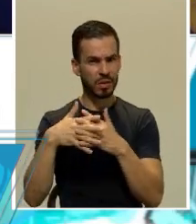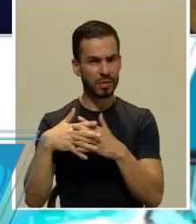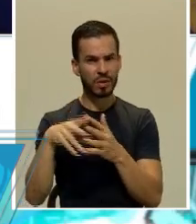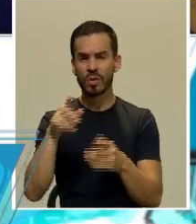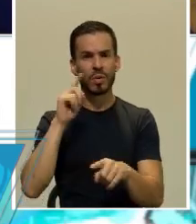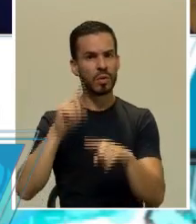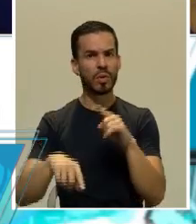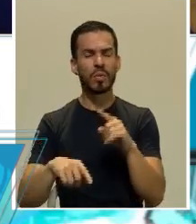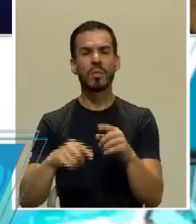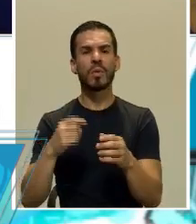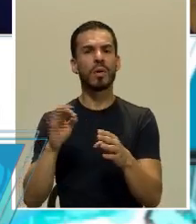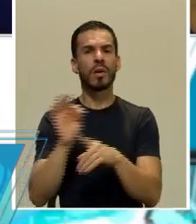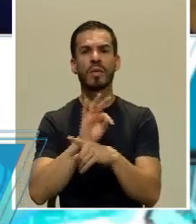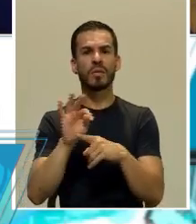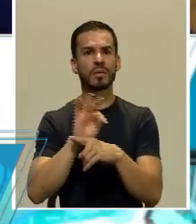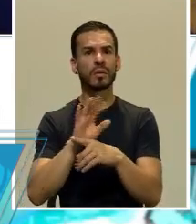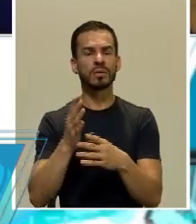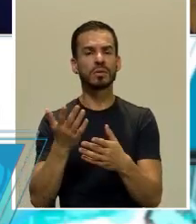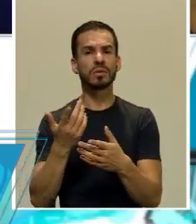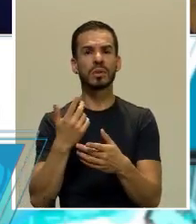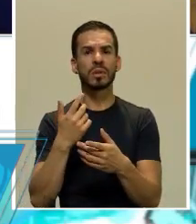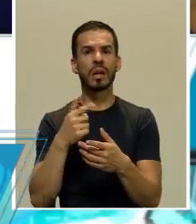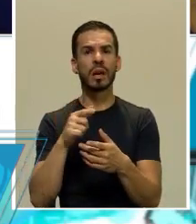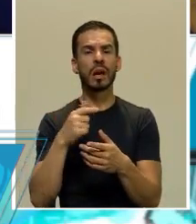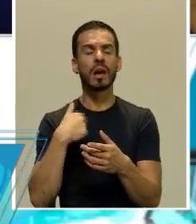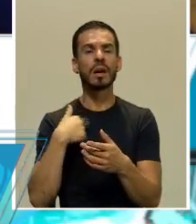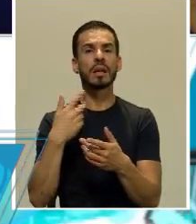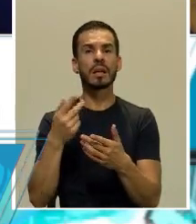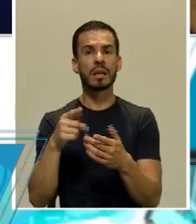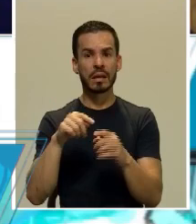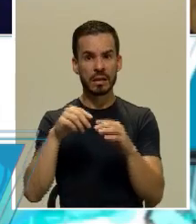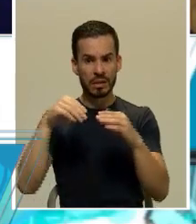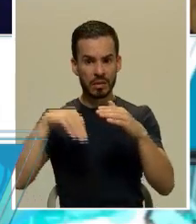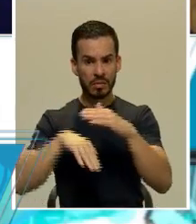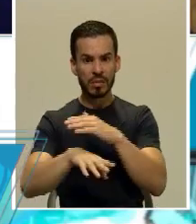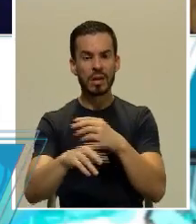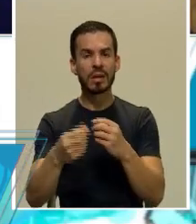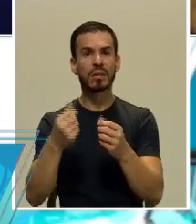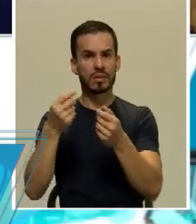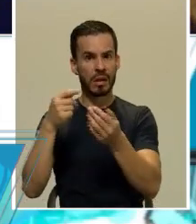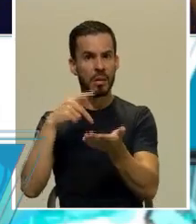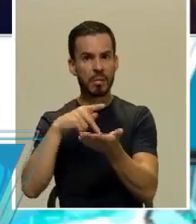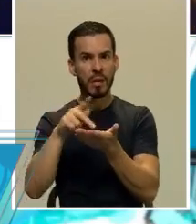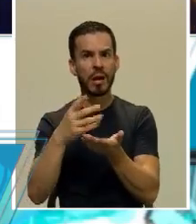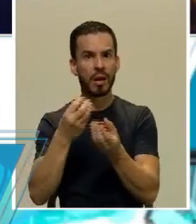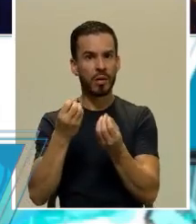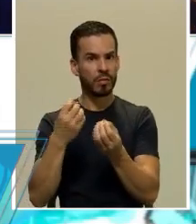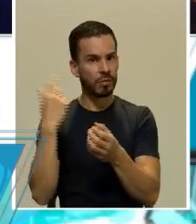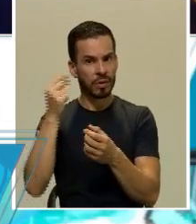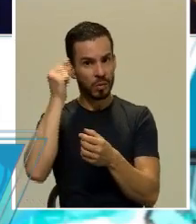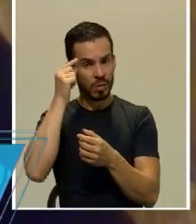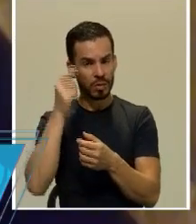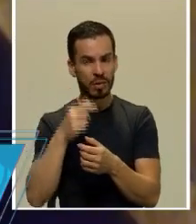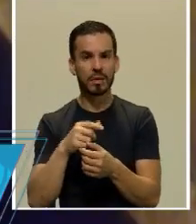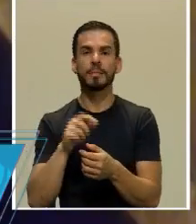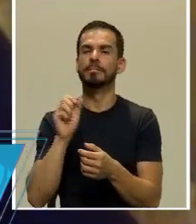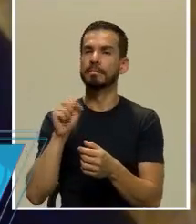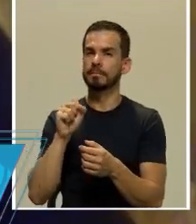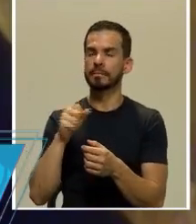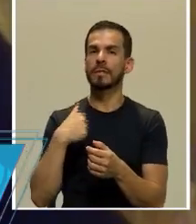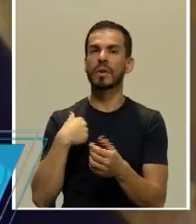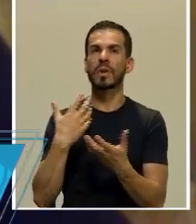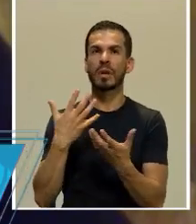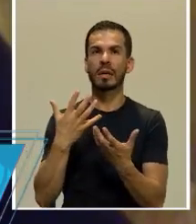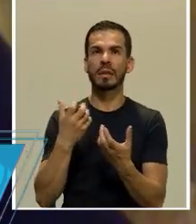podría funcionar sin un metro, y el metro de Nueva York está fuertemente subsidiado. Sí, a ver,